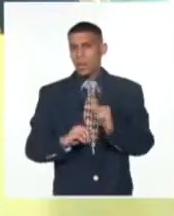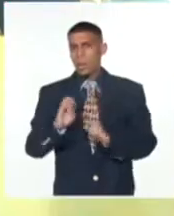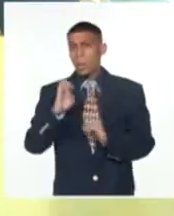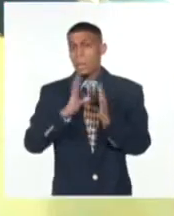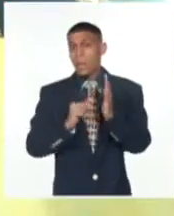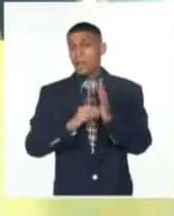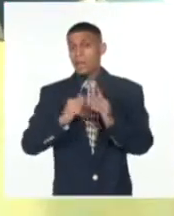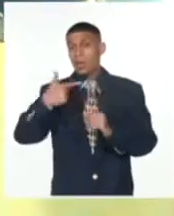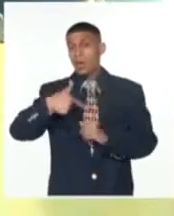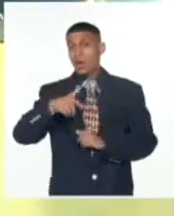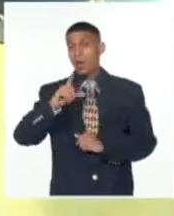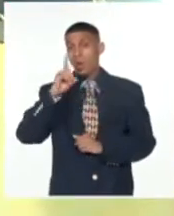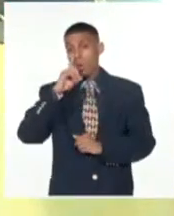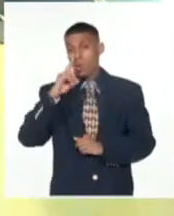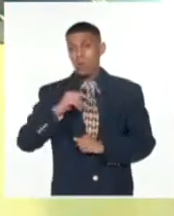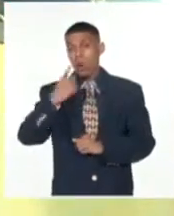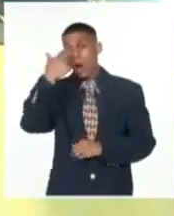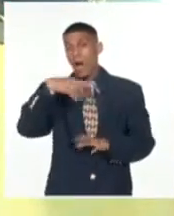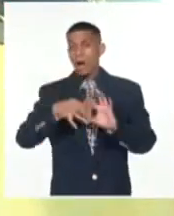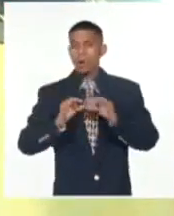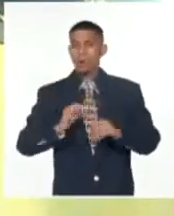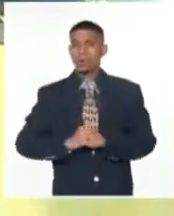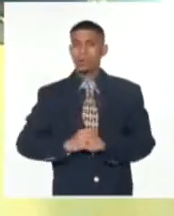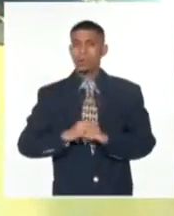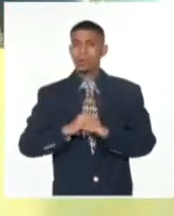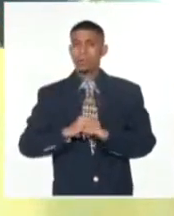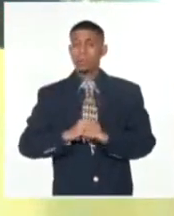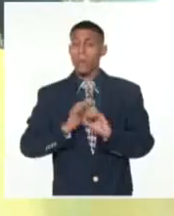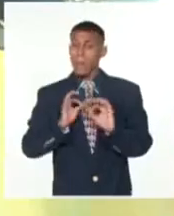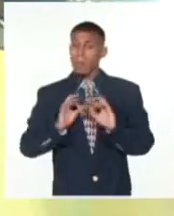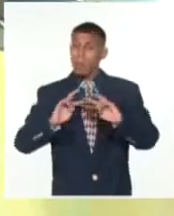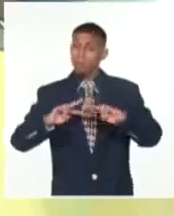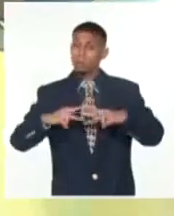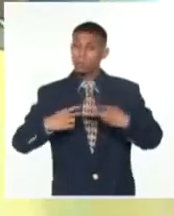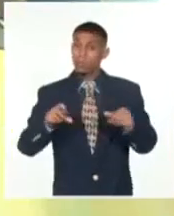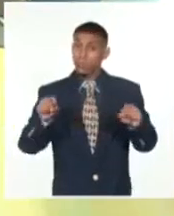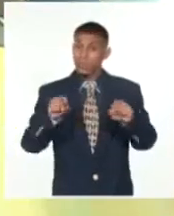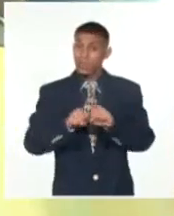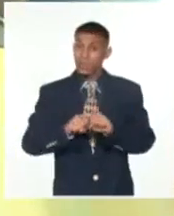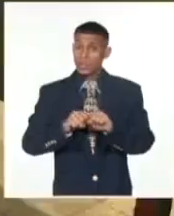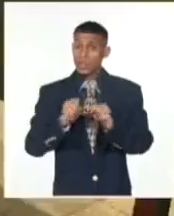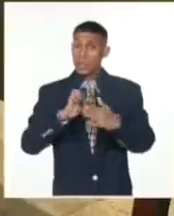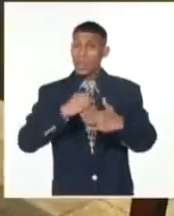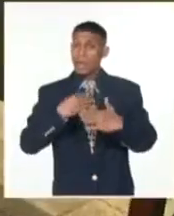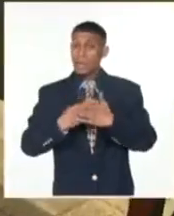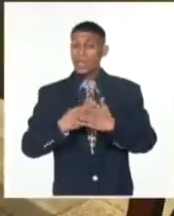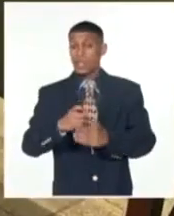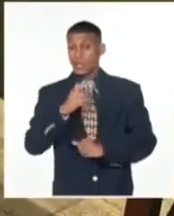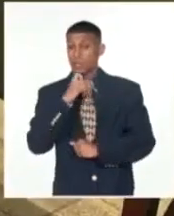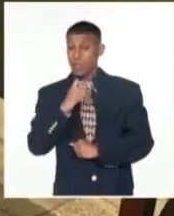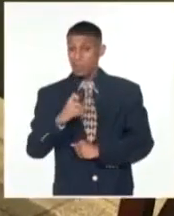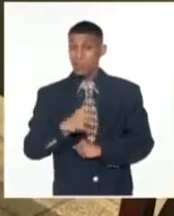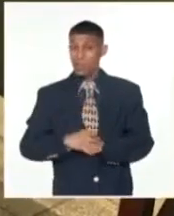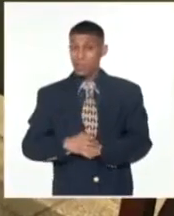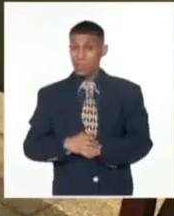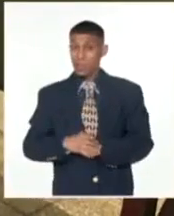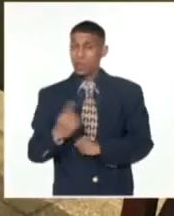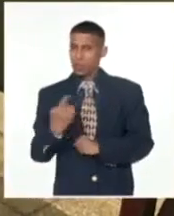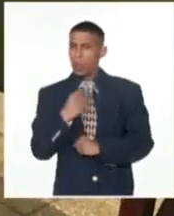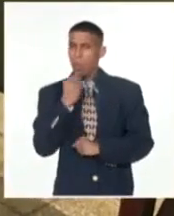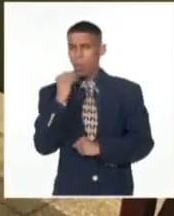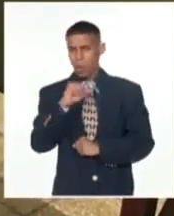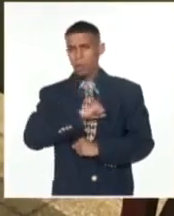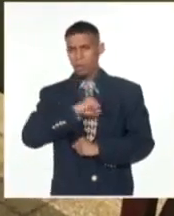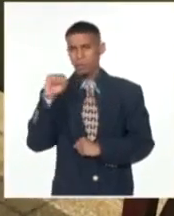julio y agosto. Rehabilitar Guiteras deviene reto a la profesionalidad y a la